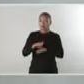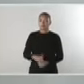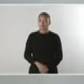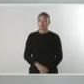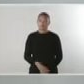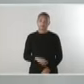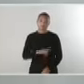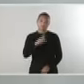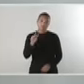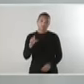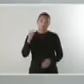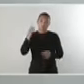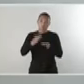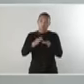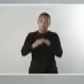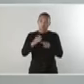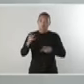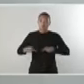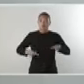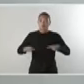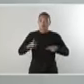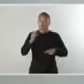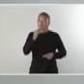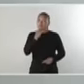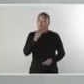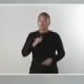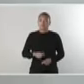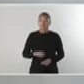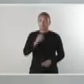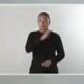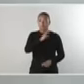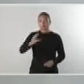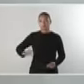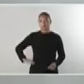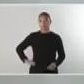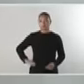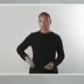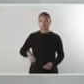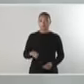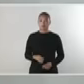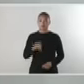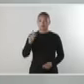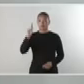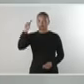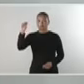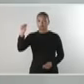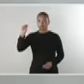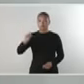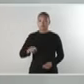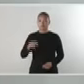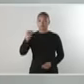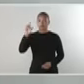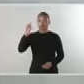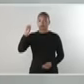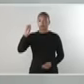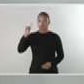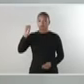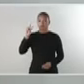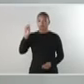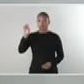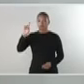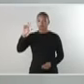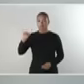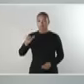vamos ahora a la participación por un minuto del candidato del partido del trabajo Armando Vera